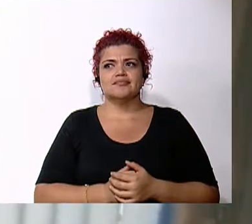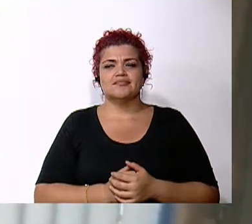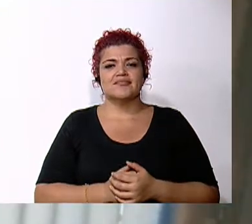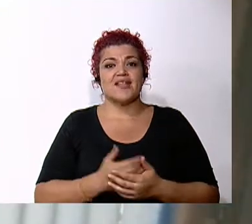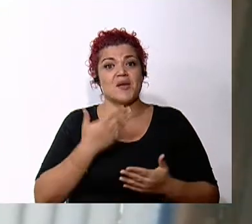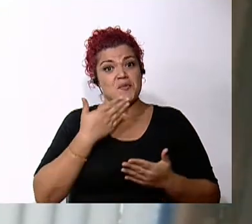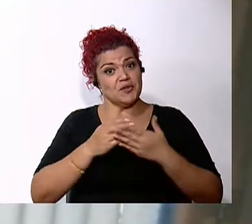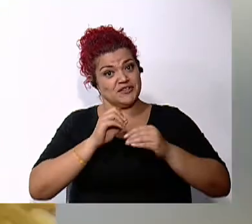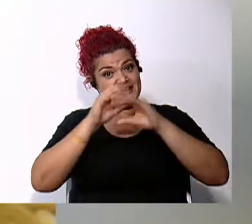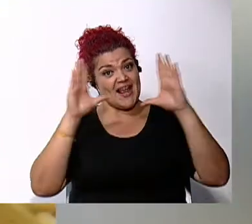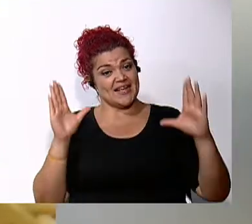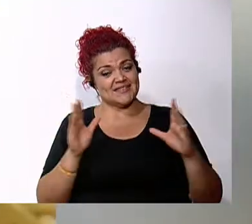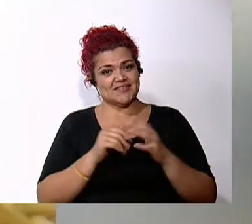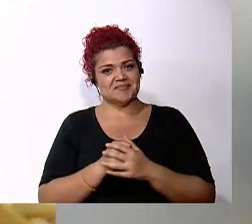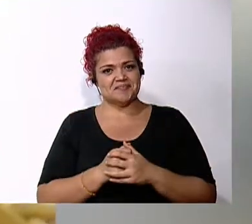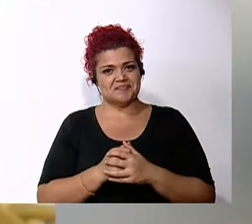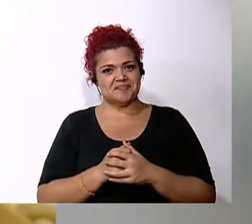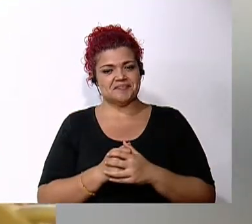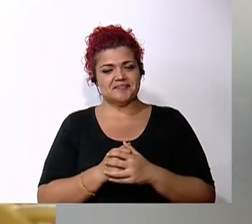Buenos días.